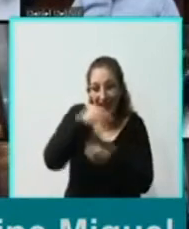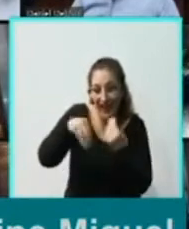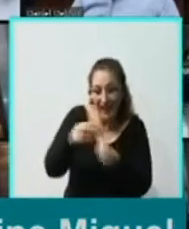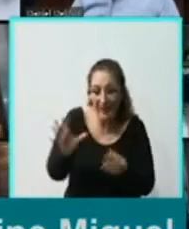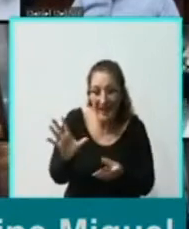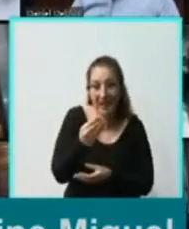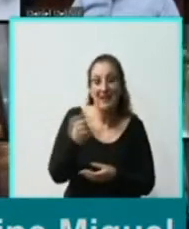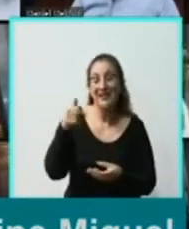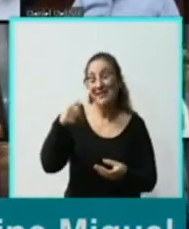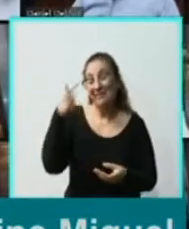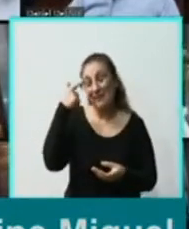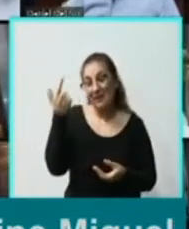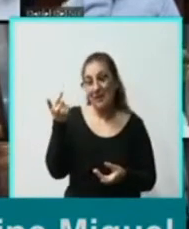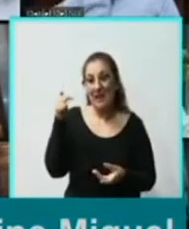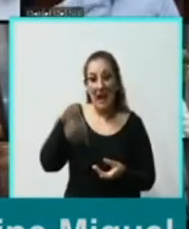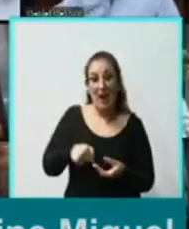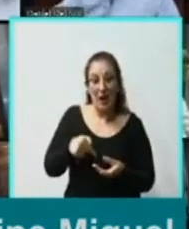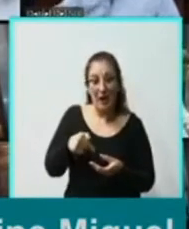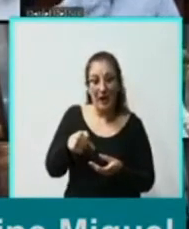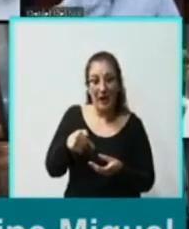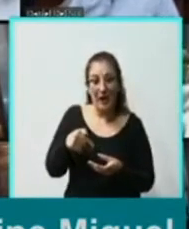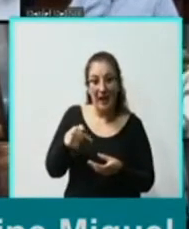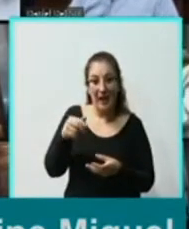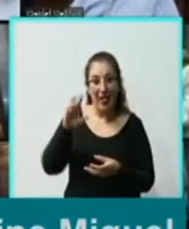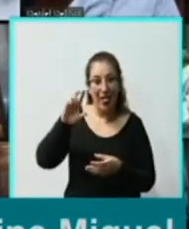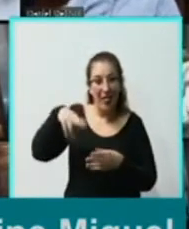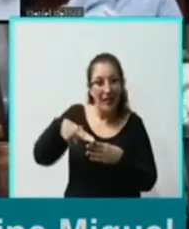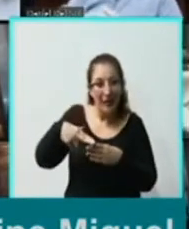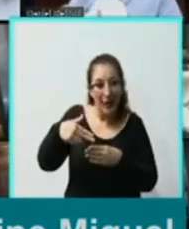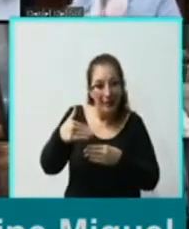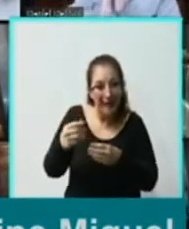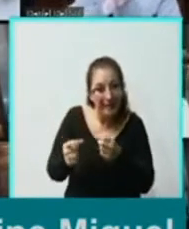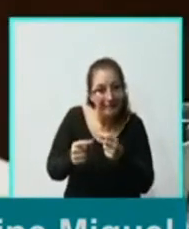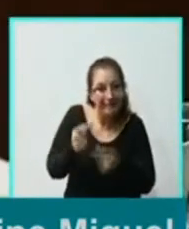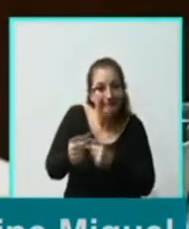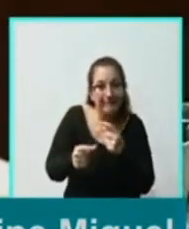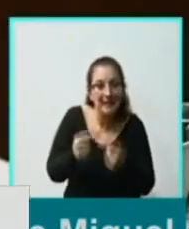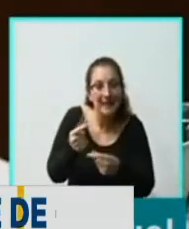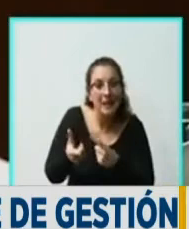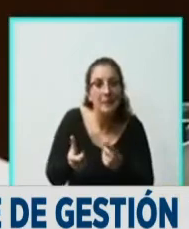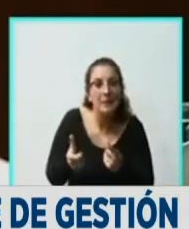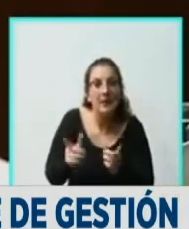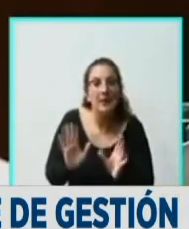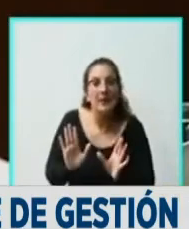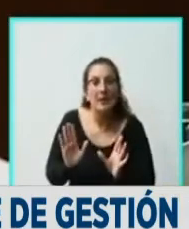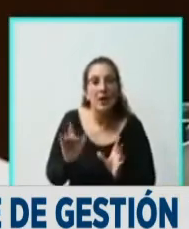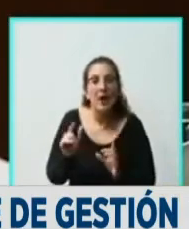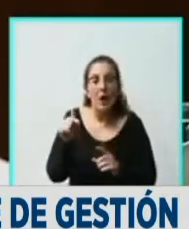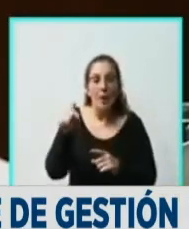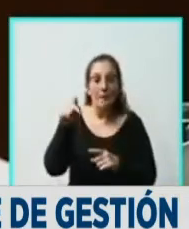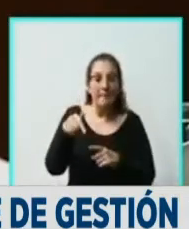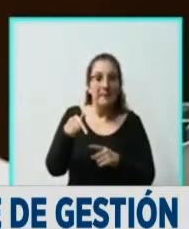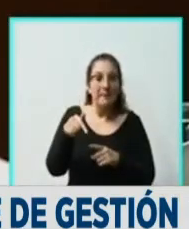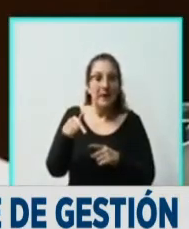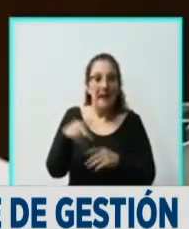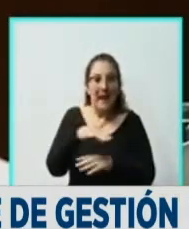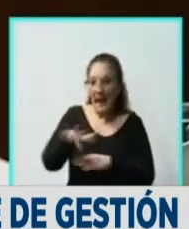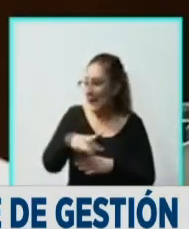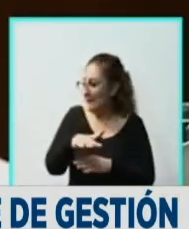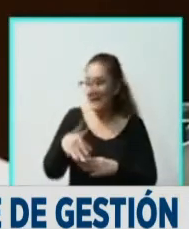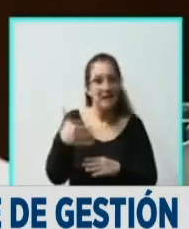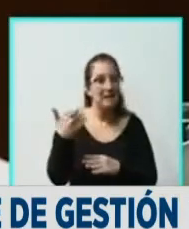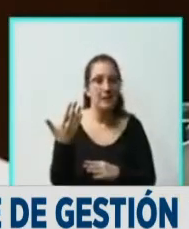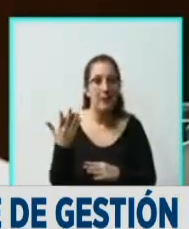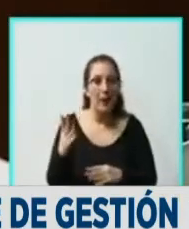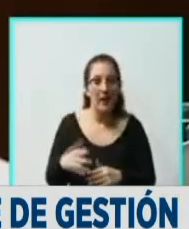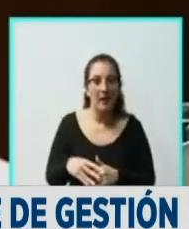Dentro del plan integral y gradual de puesta en marcha, tenemos contemplado poner demarcaciones en las plazas y parques.